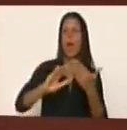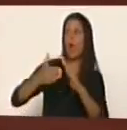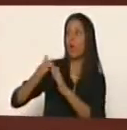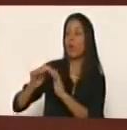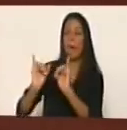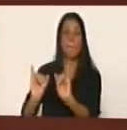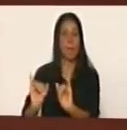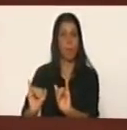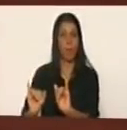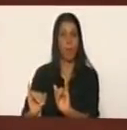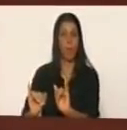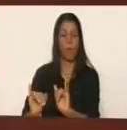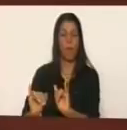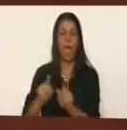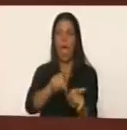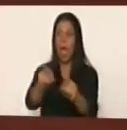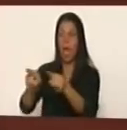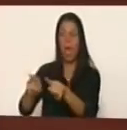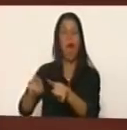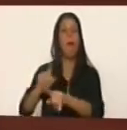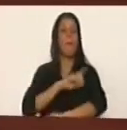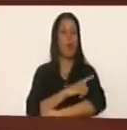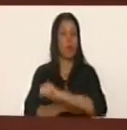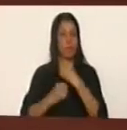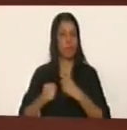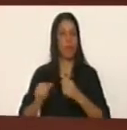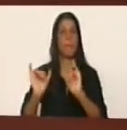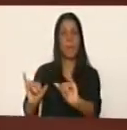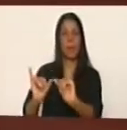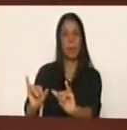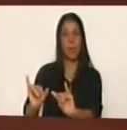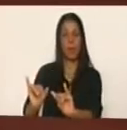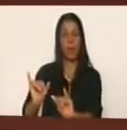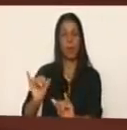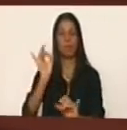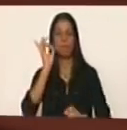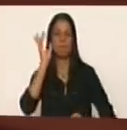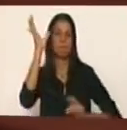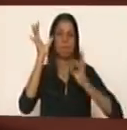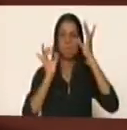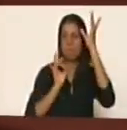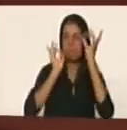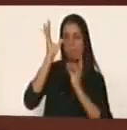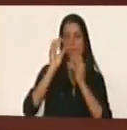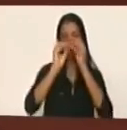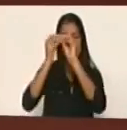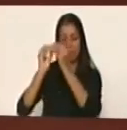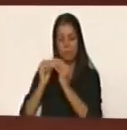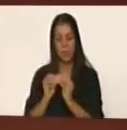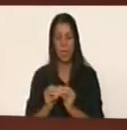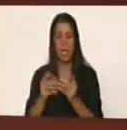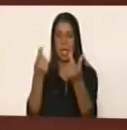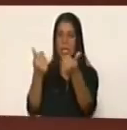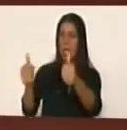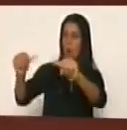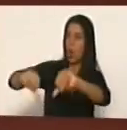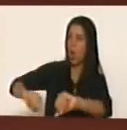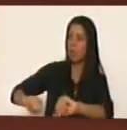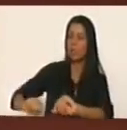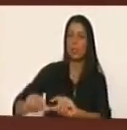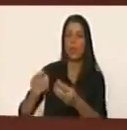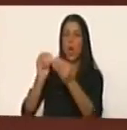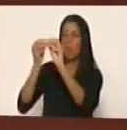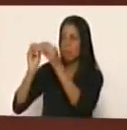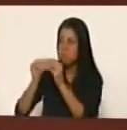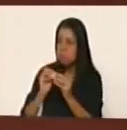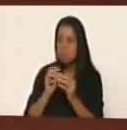originario, plenipotenciario, surja la solución que acabe definitivamente con la guerra económica. Estamos creando